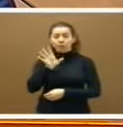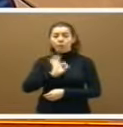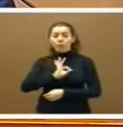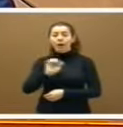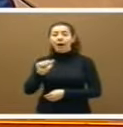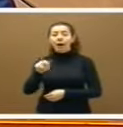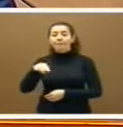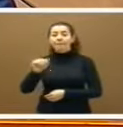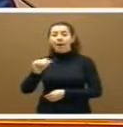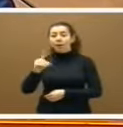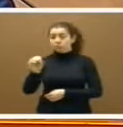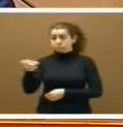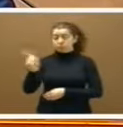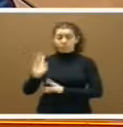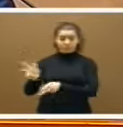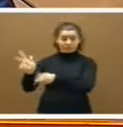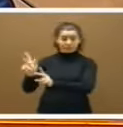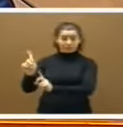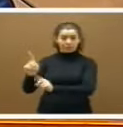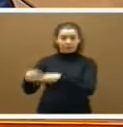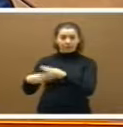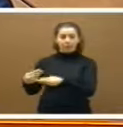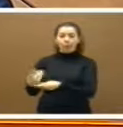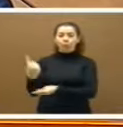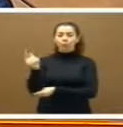Lo quiere hacer también, señorías Celescaño, por tiempo de un minuto.